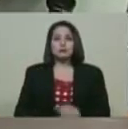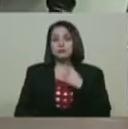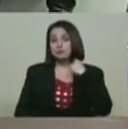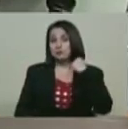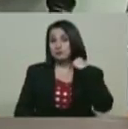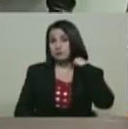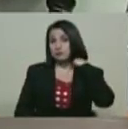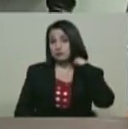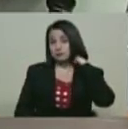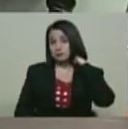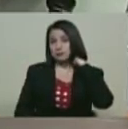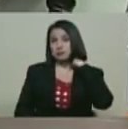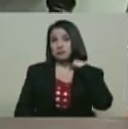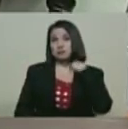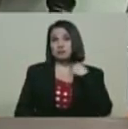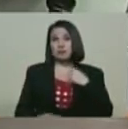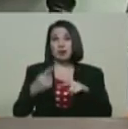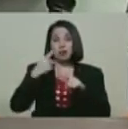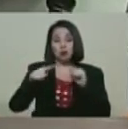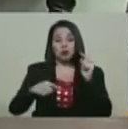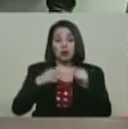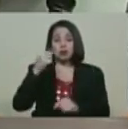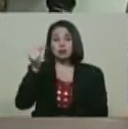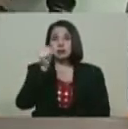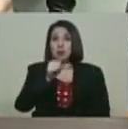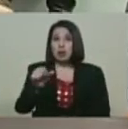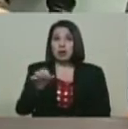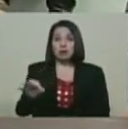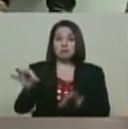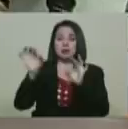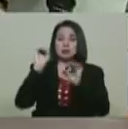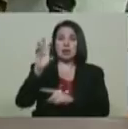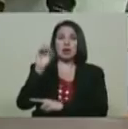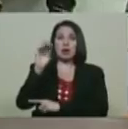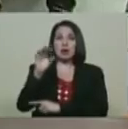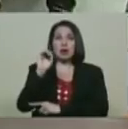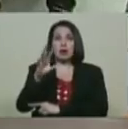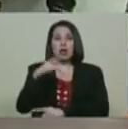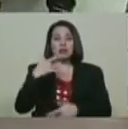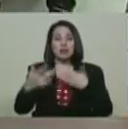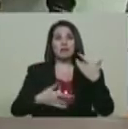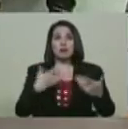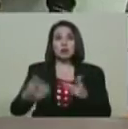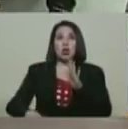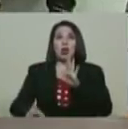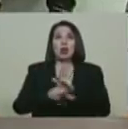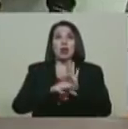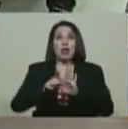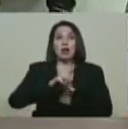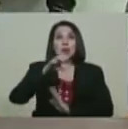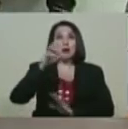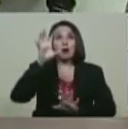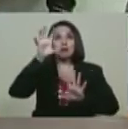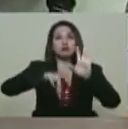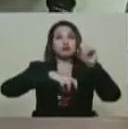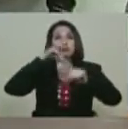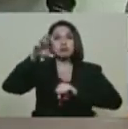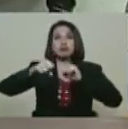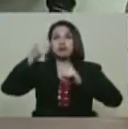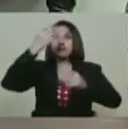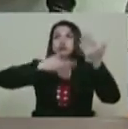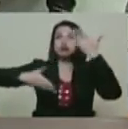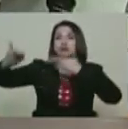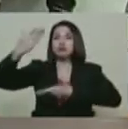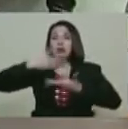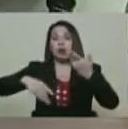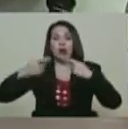La próxima semana vamos a hacer un evento especial de activación de la ley de inversiones extranjeras con un conjunto de